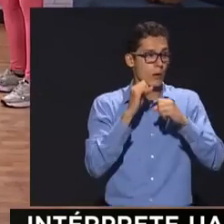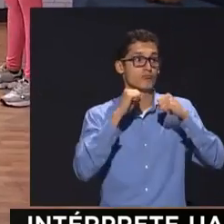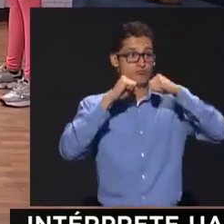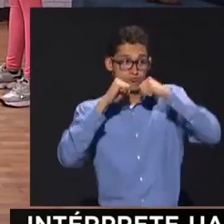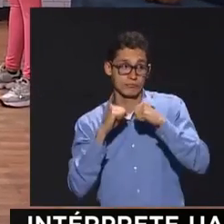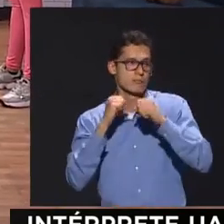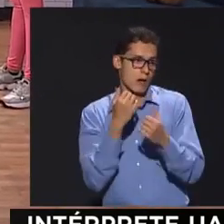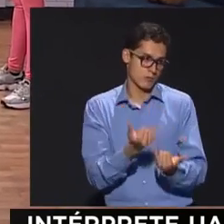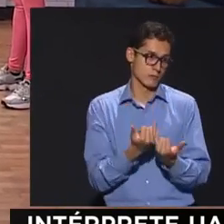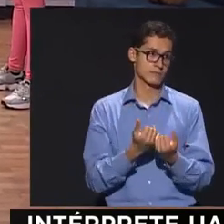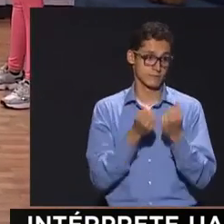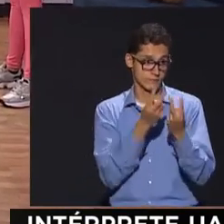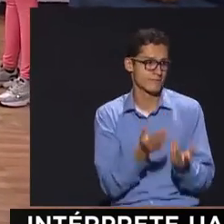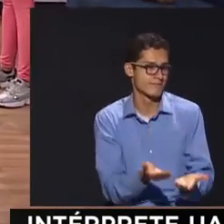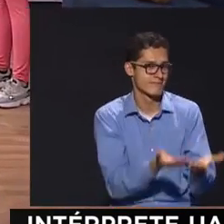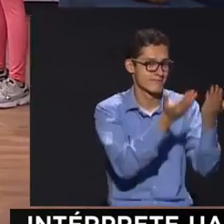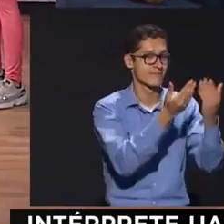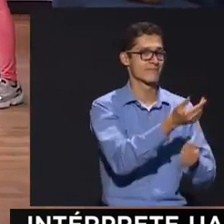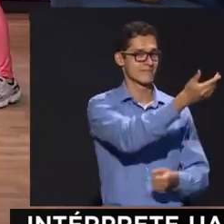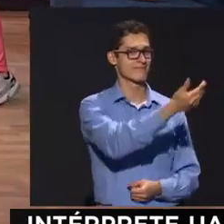primero las damas